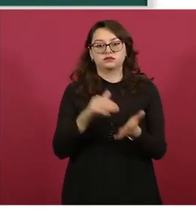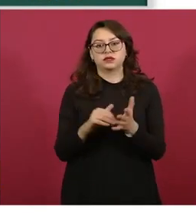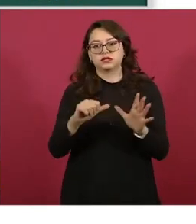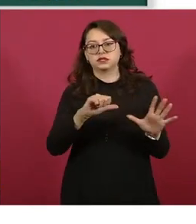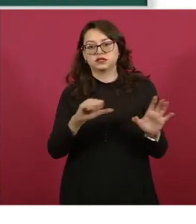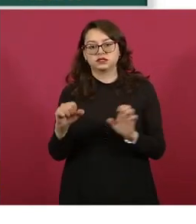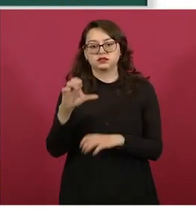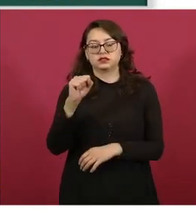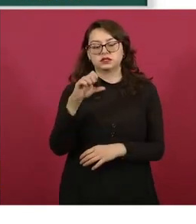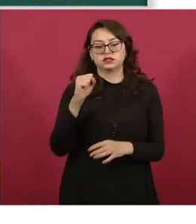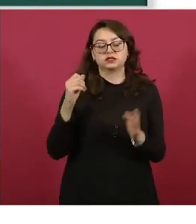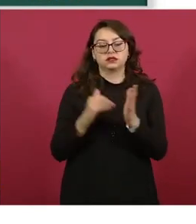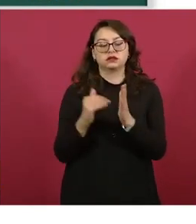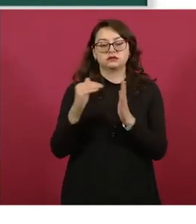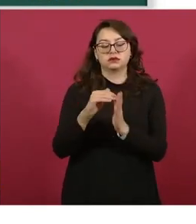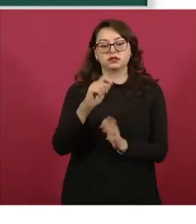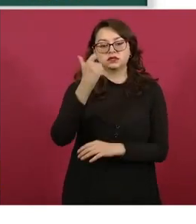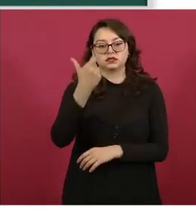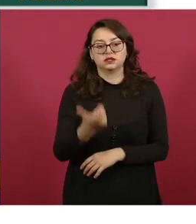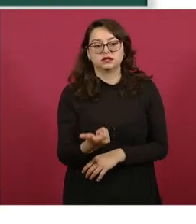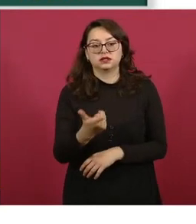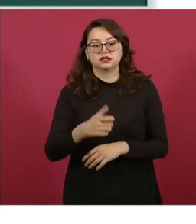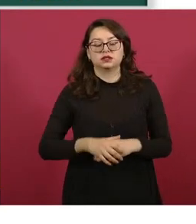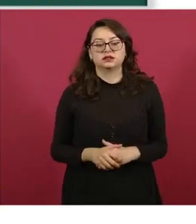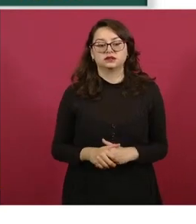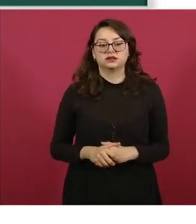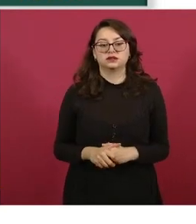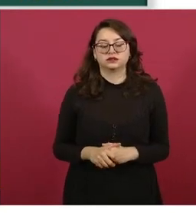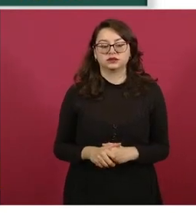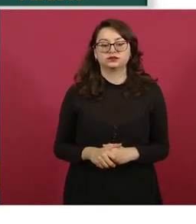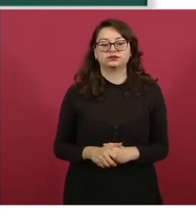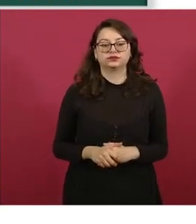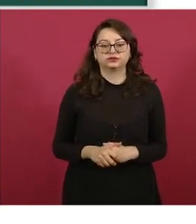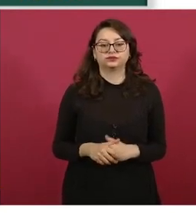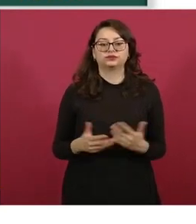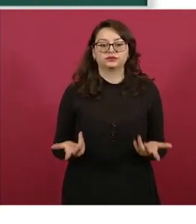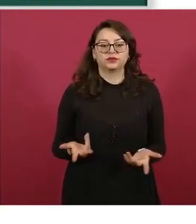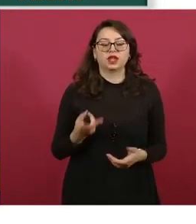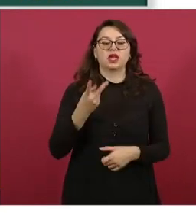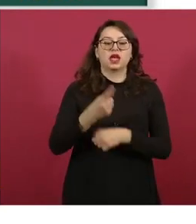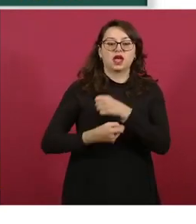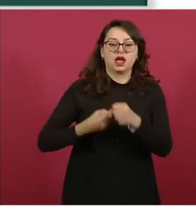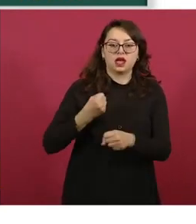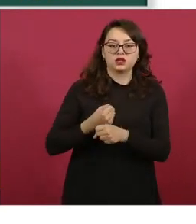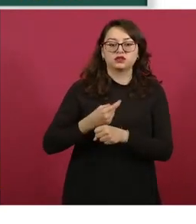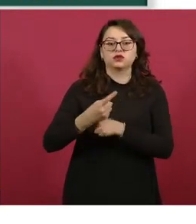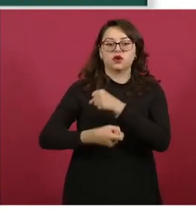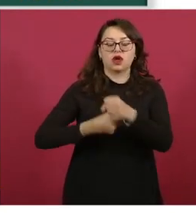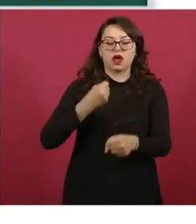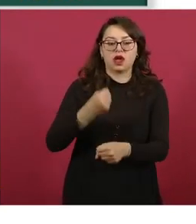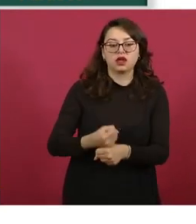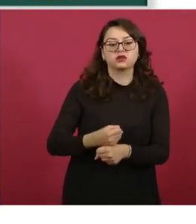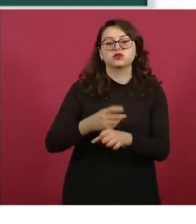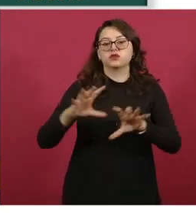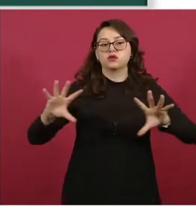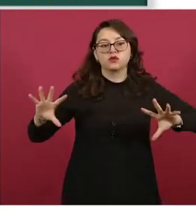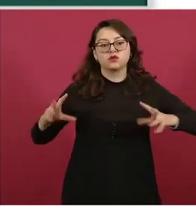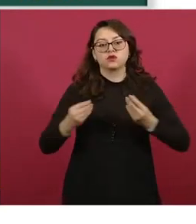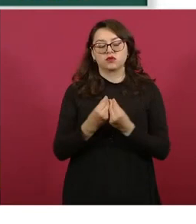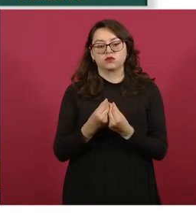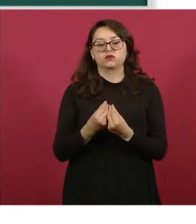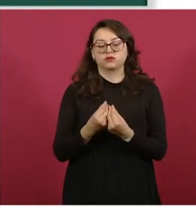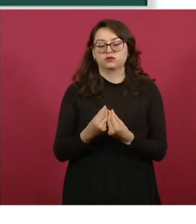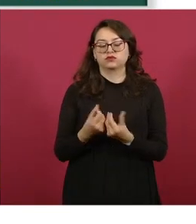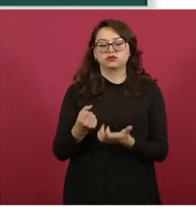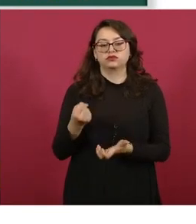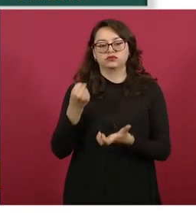43.660 millones de pesos, tanto en la compra bianual como en la compra complementaria que acaba de tener su fallo hace algunos